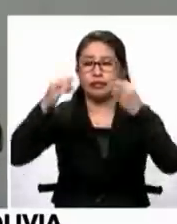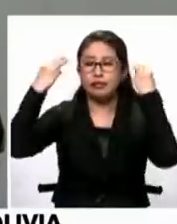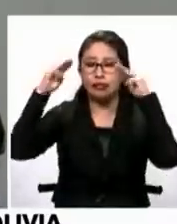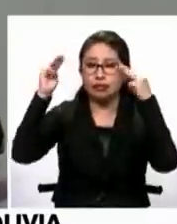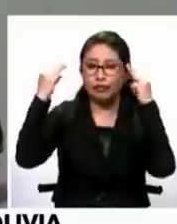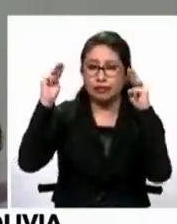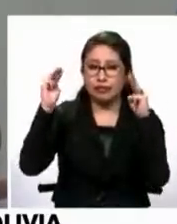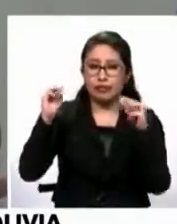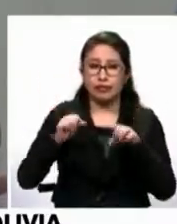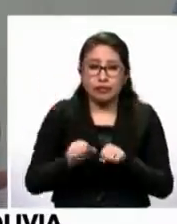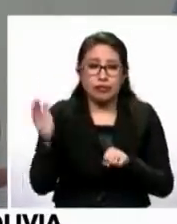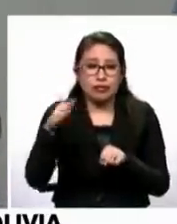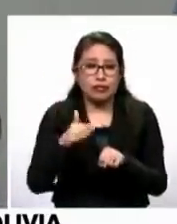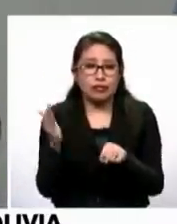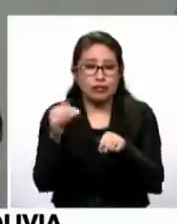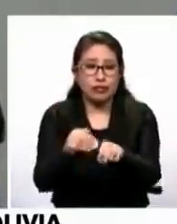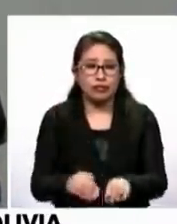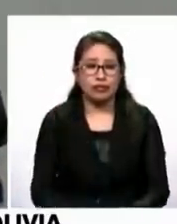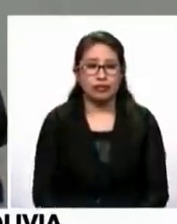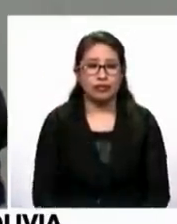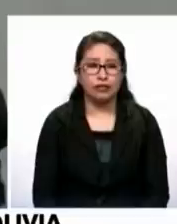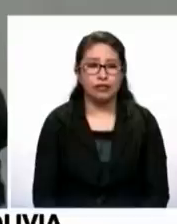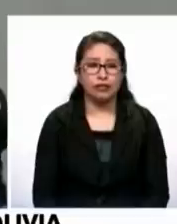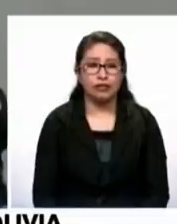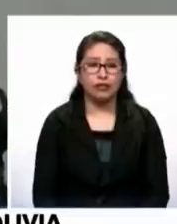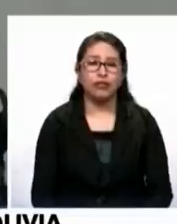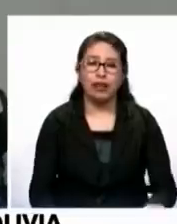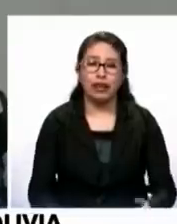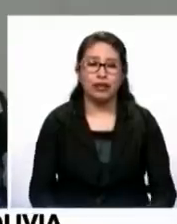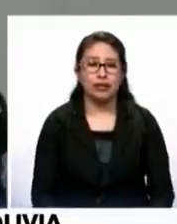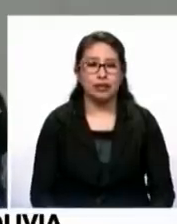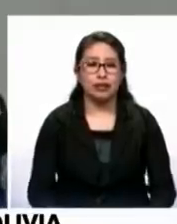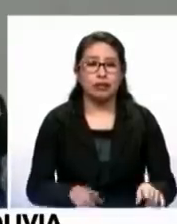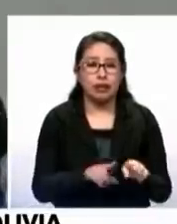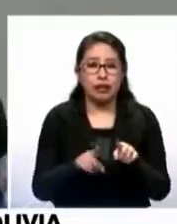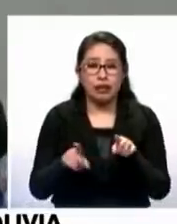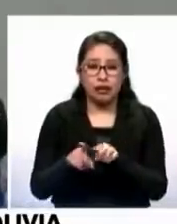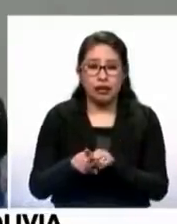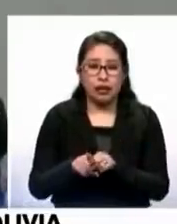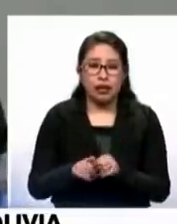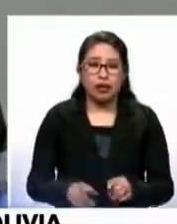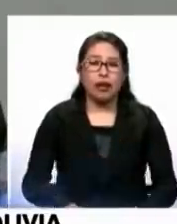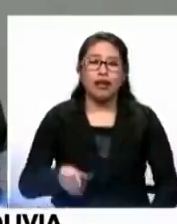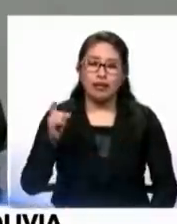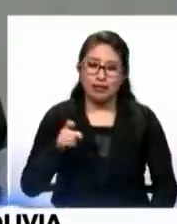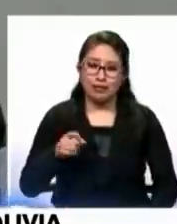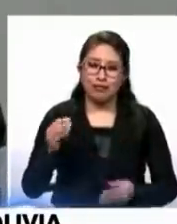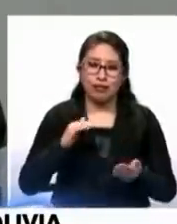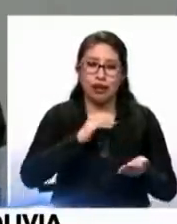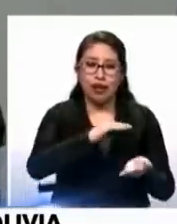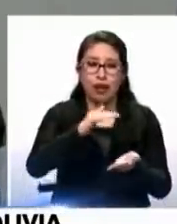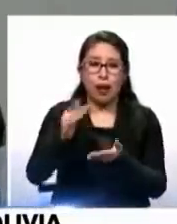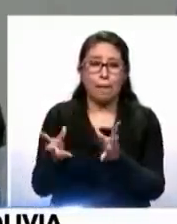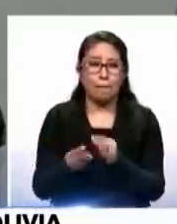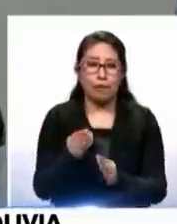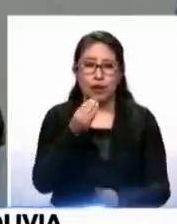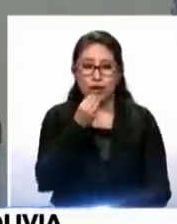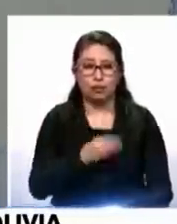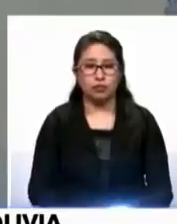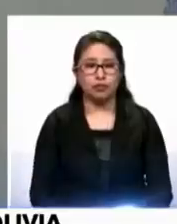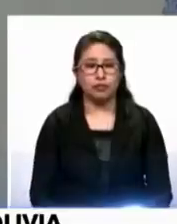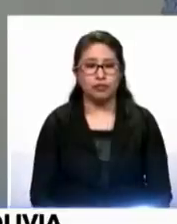los supermercados, porque obviamente de que también no se puede desabastecer. Y reitero una vez más